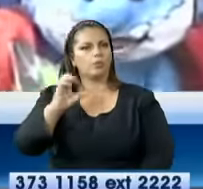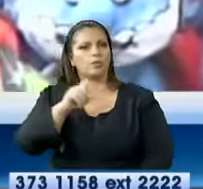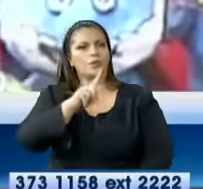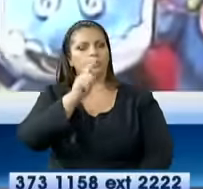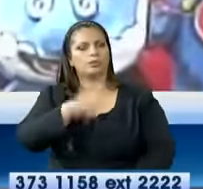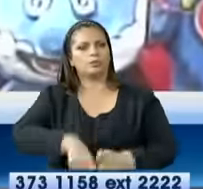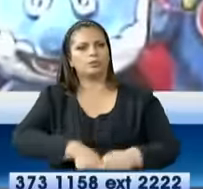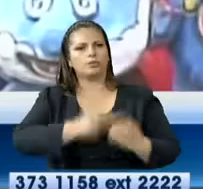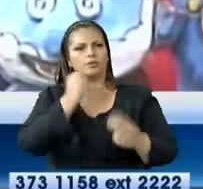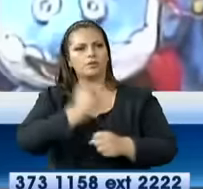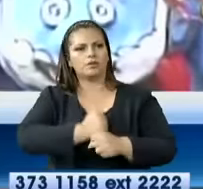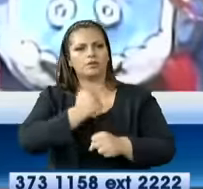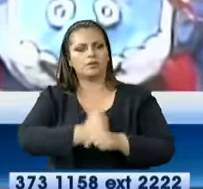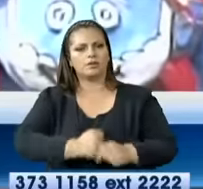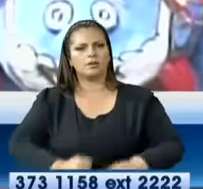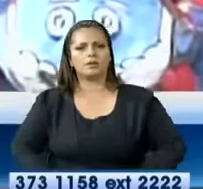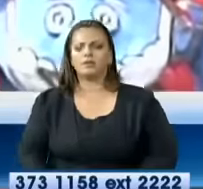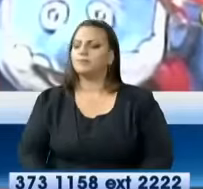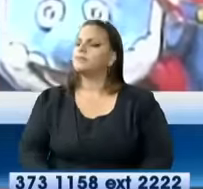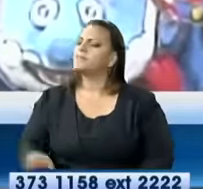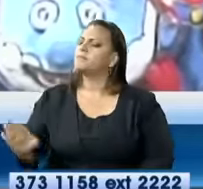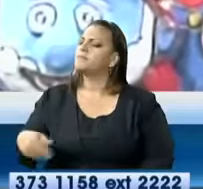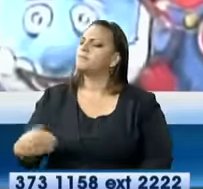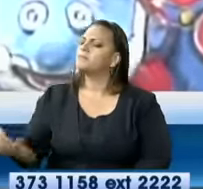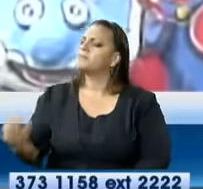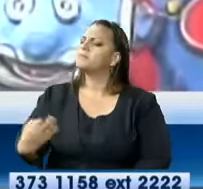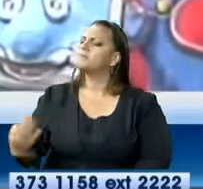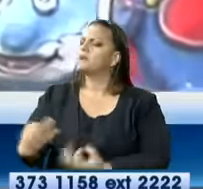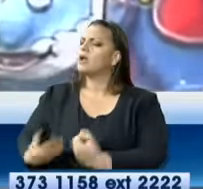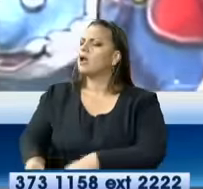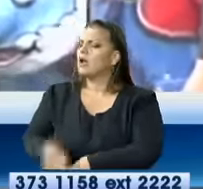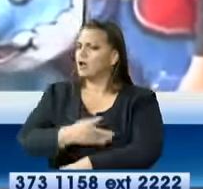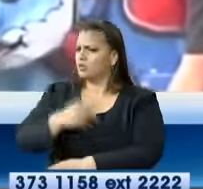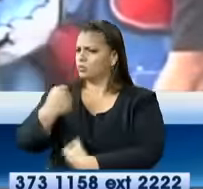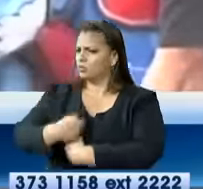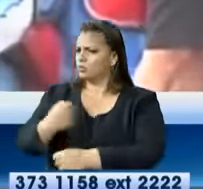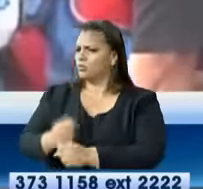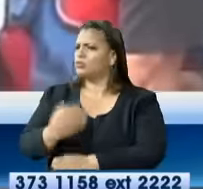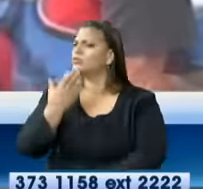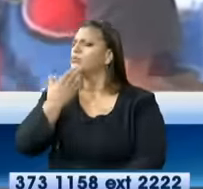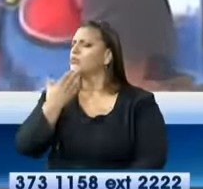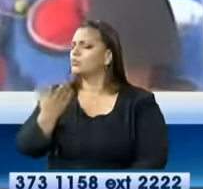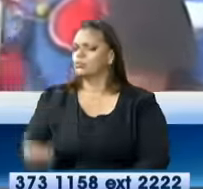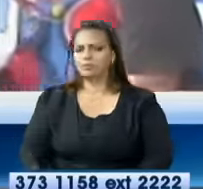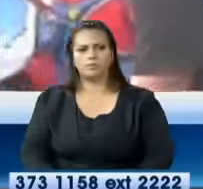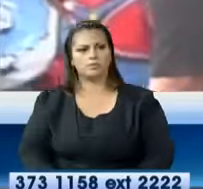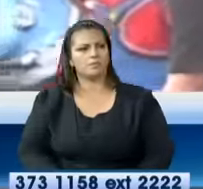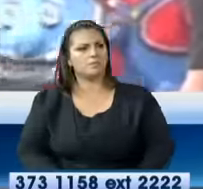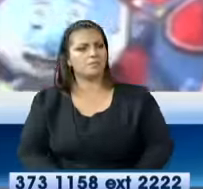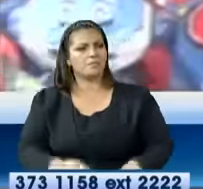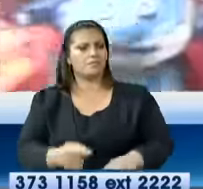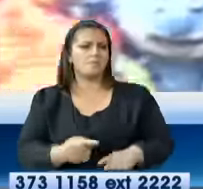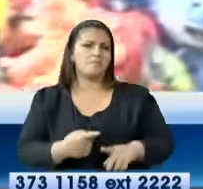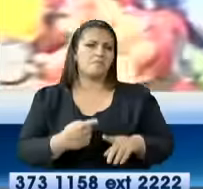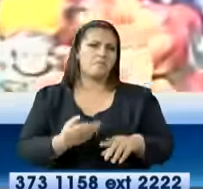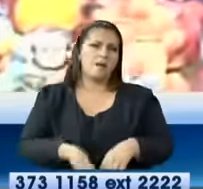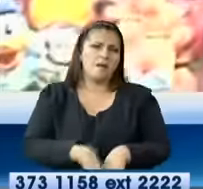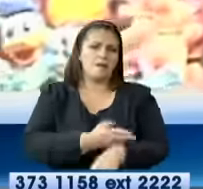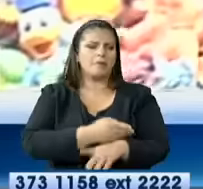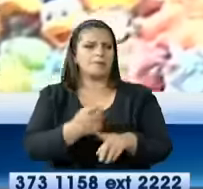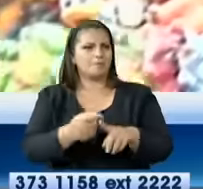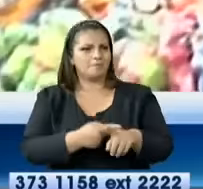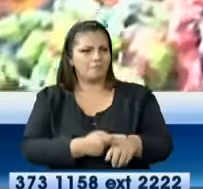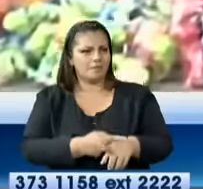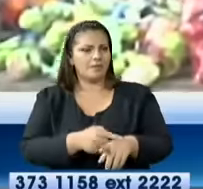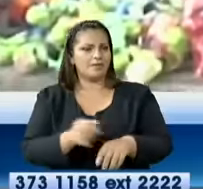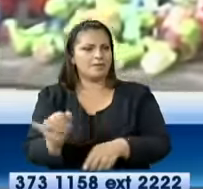década. Cuéntenos, la elaboración ustedes empiezan en septiembre, me decían. Sí, a veces mucho antes también, despacio